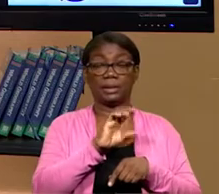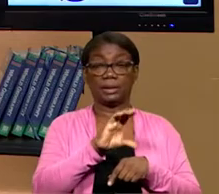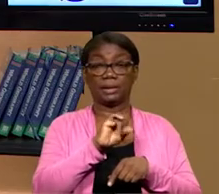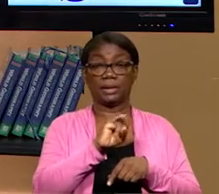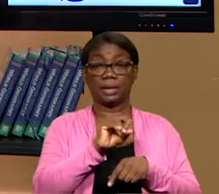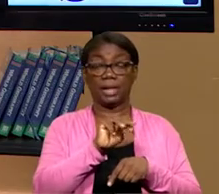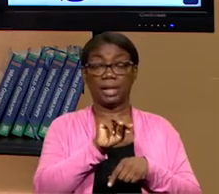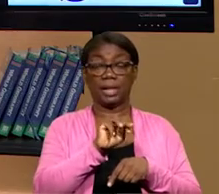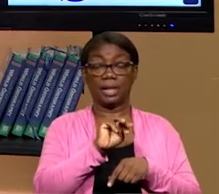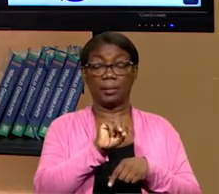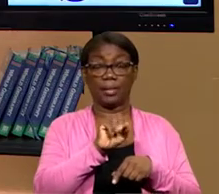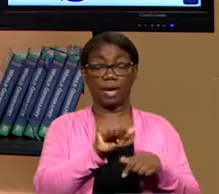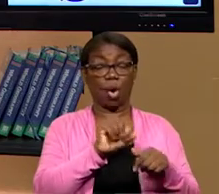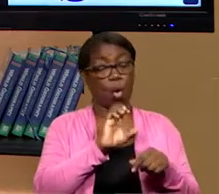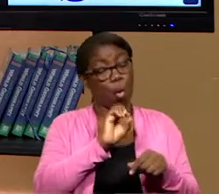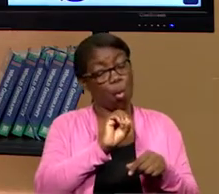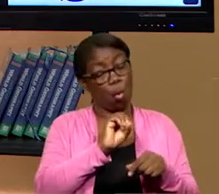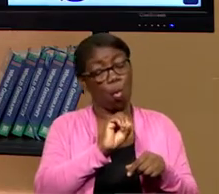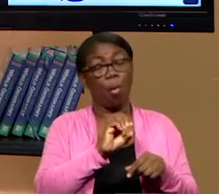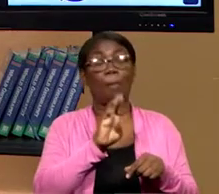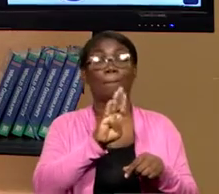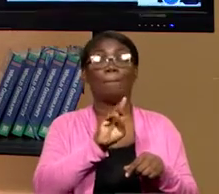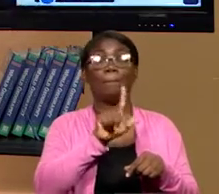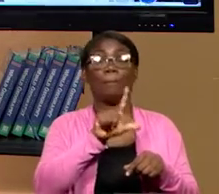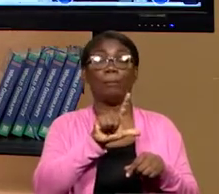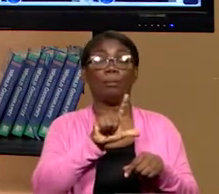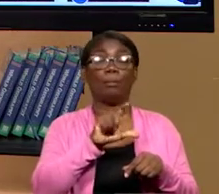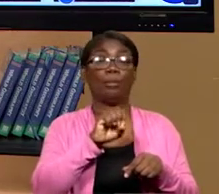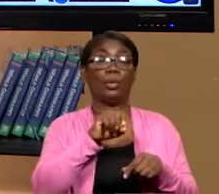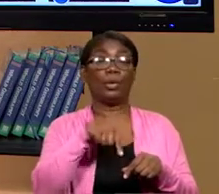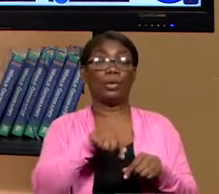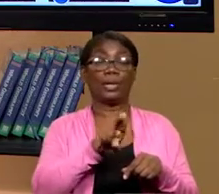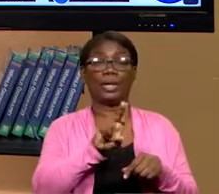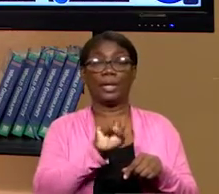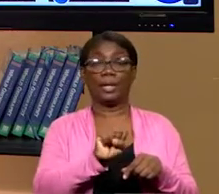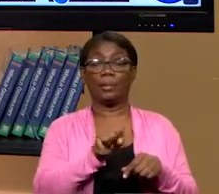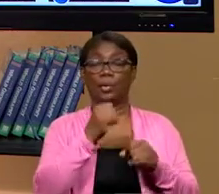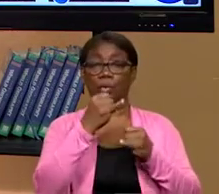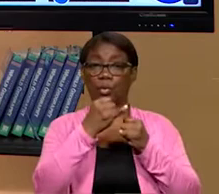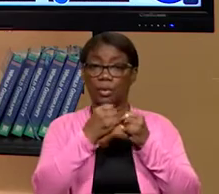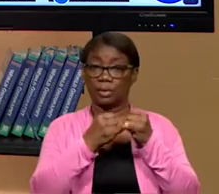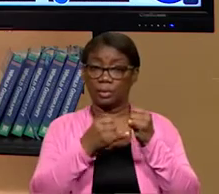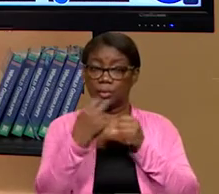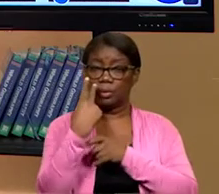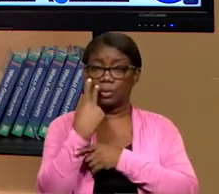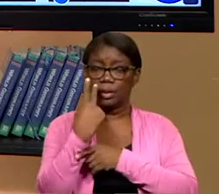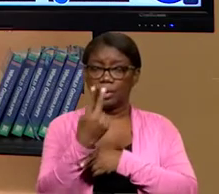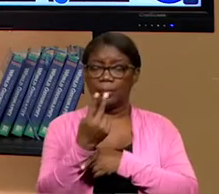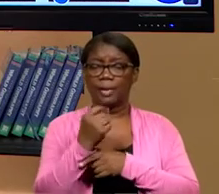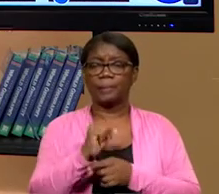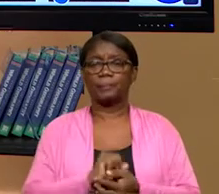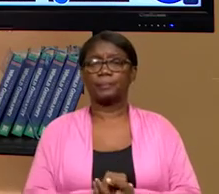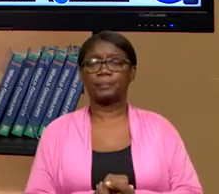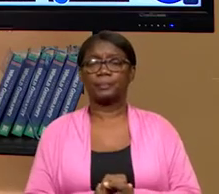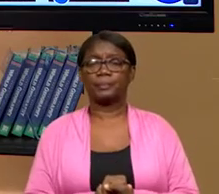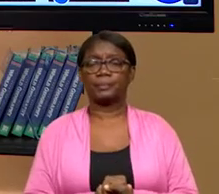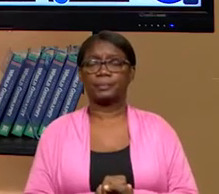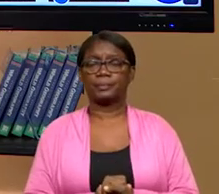tarjeta, el bloque de control. Por último, ustedes observan que